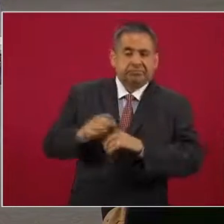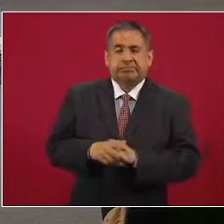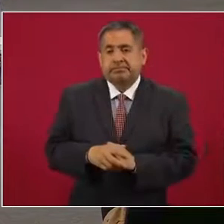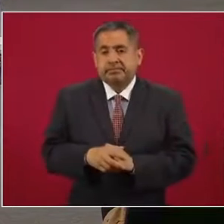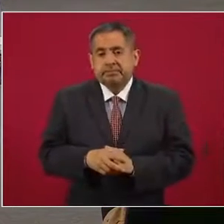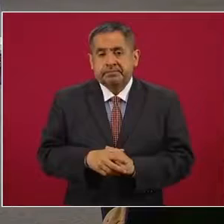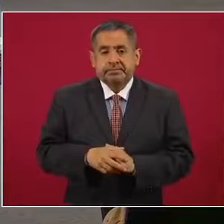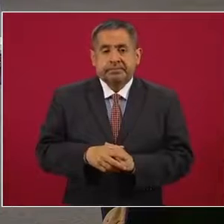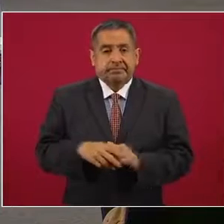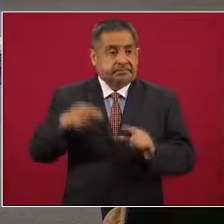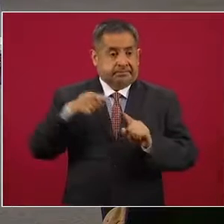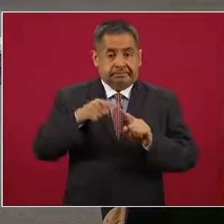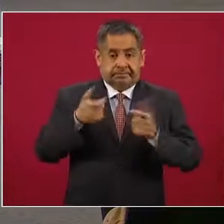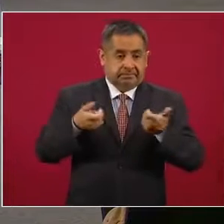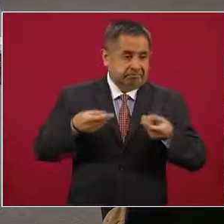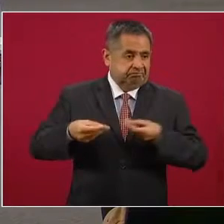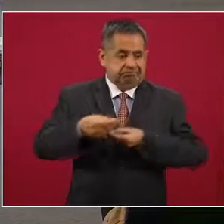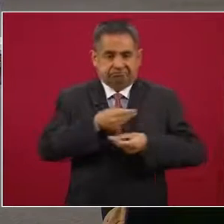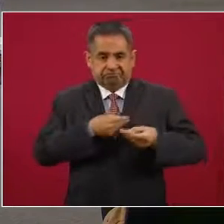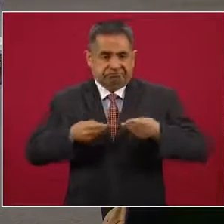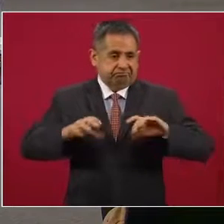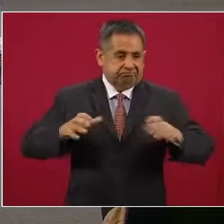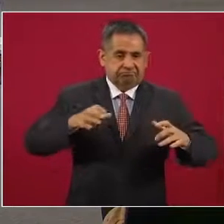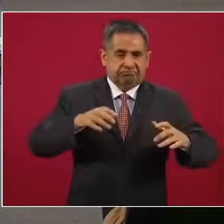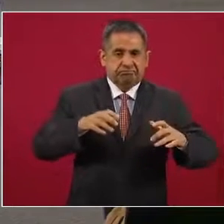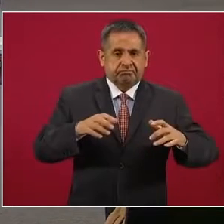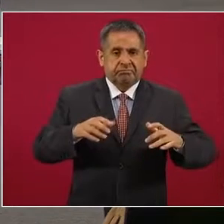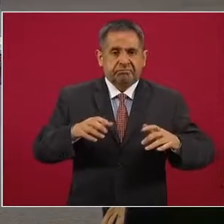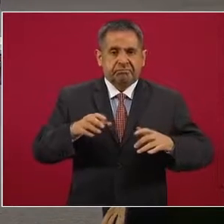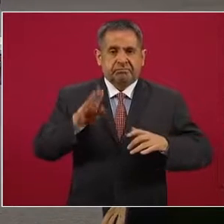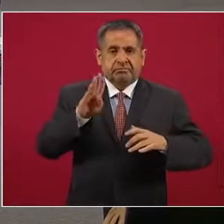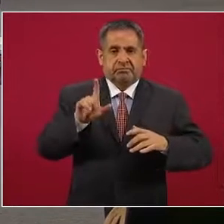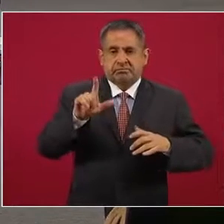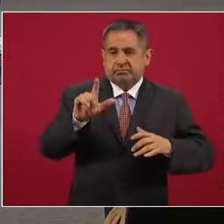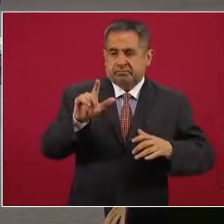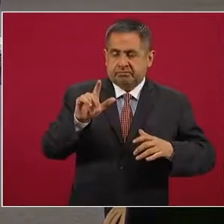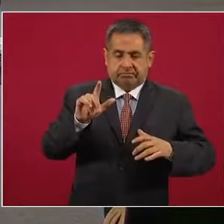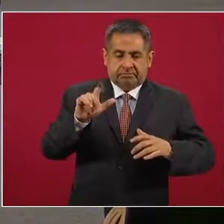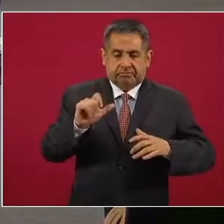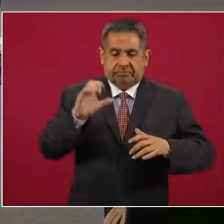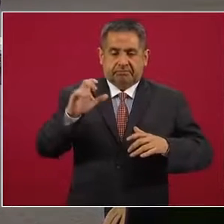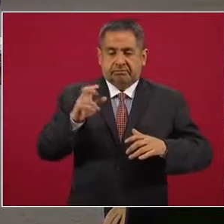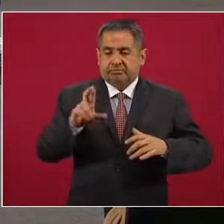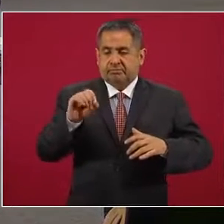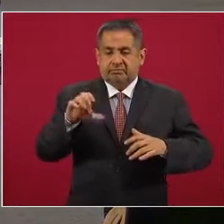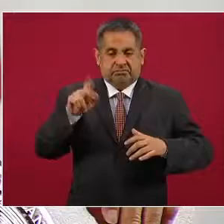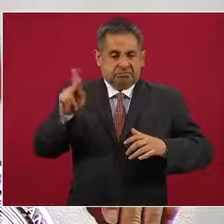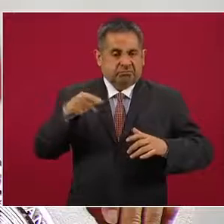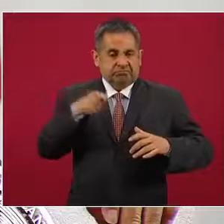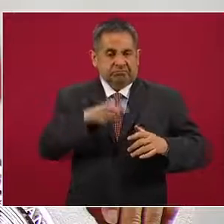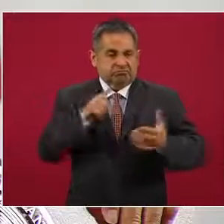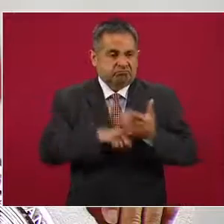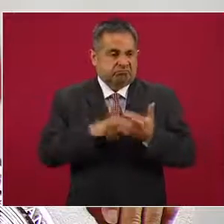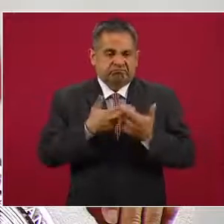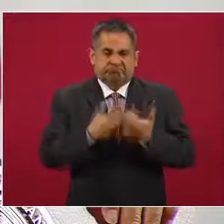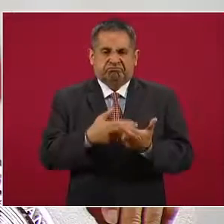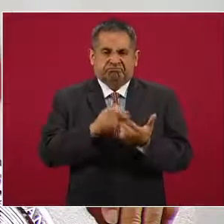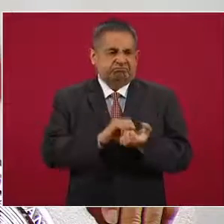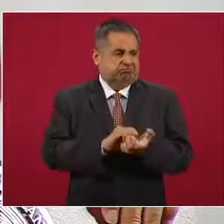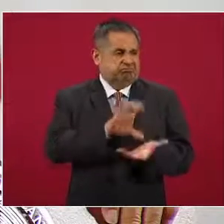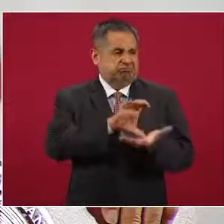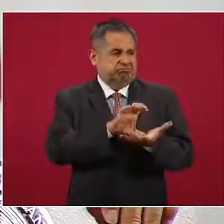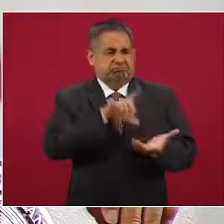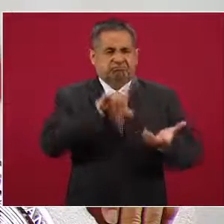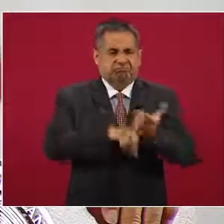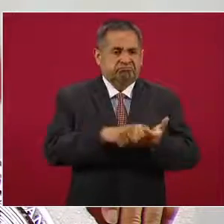que maneja, BlackRock, pues es de los fondos más importantes del